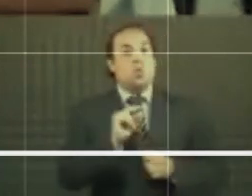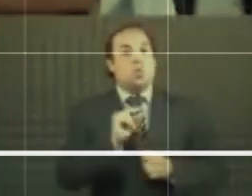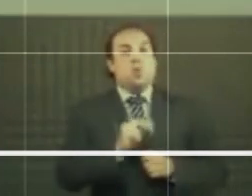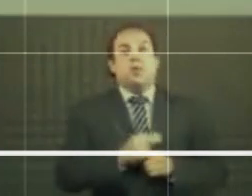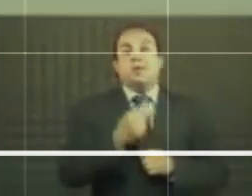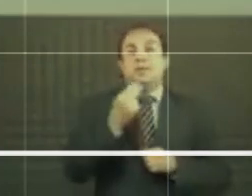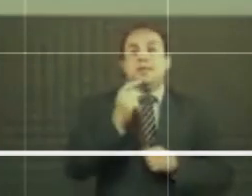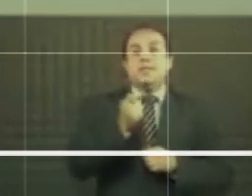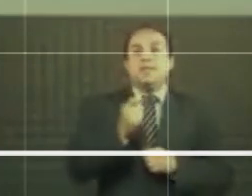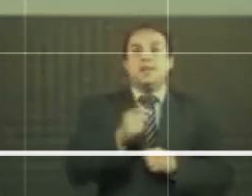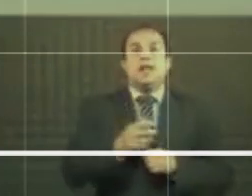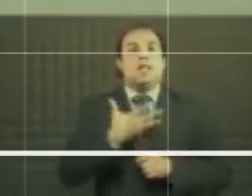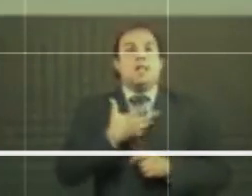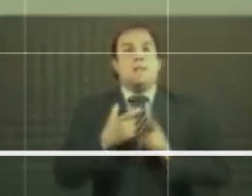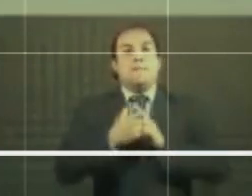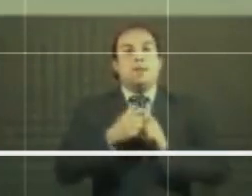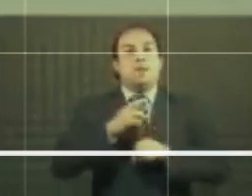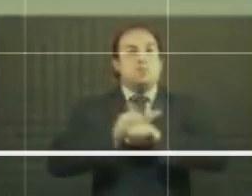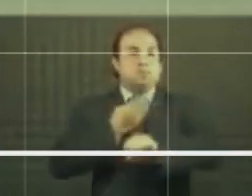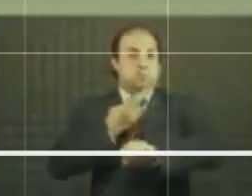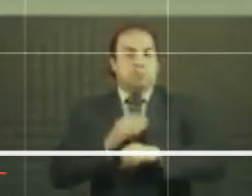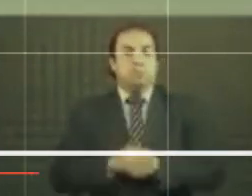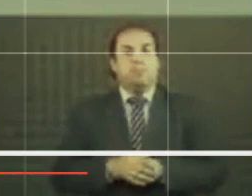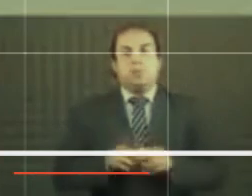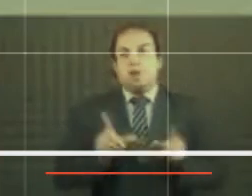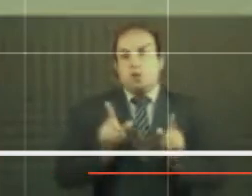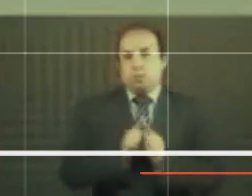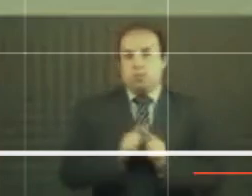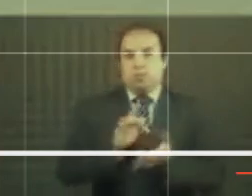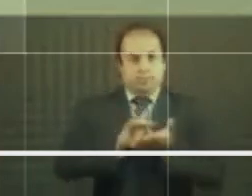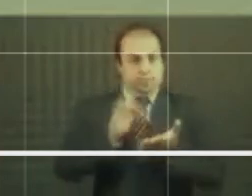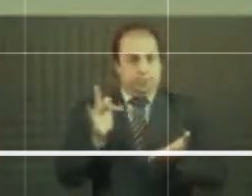más protegidos. Sería eso de mi parte. Muchas gracias.